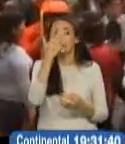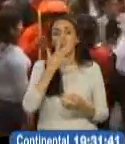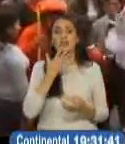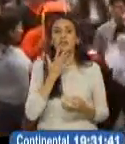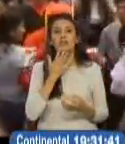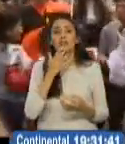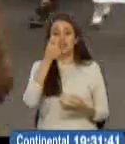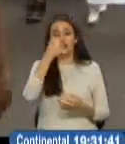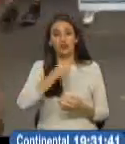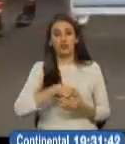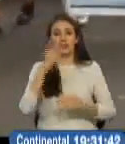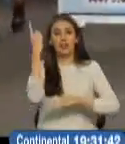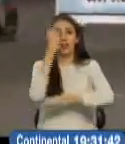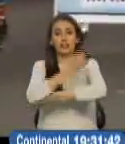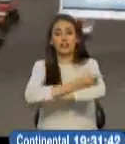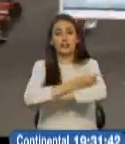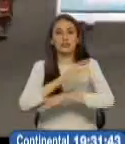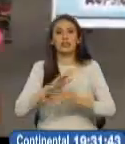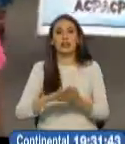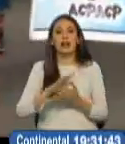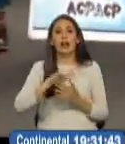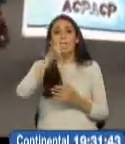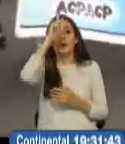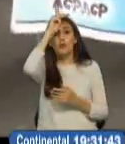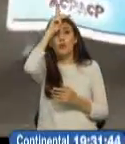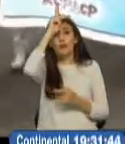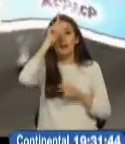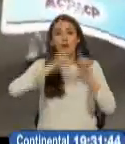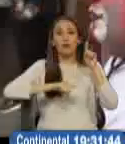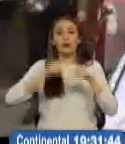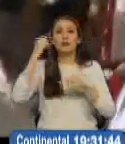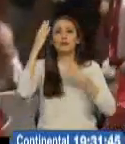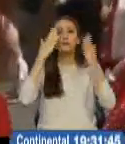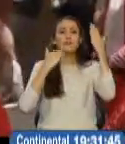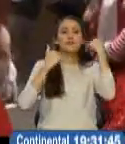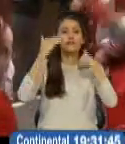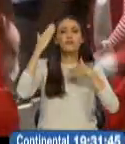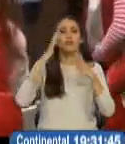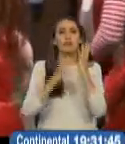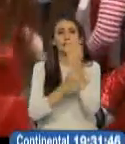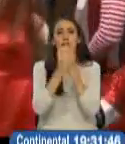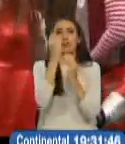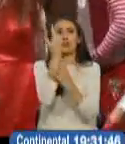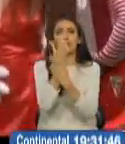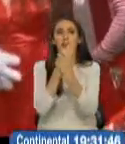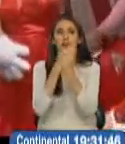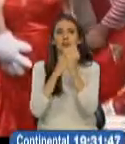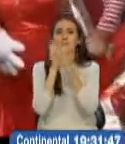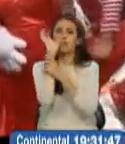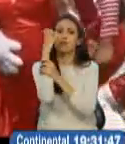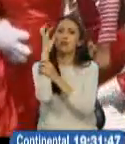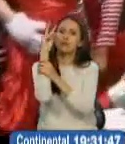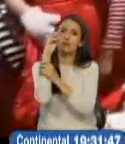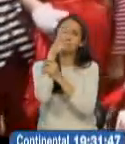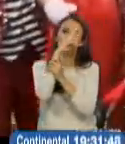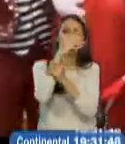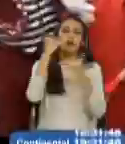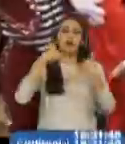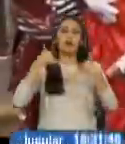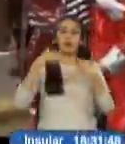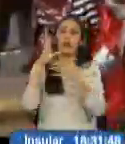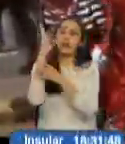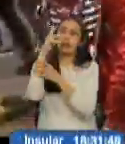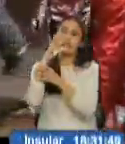celebraron su día en Lima, Perú. Muchos llevaban pelucas, pintura en la cara y en sus manos cámaras, marionetas y accesorios con los que